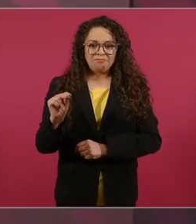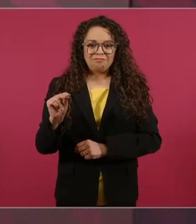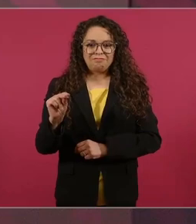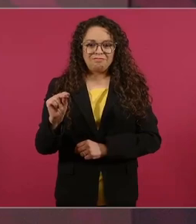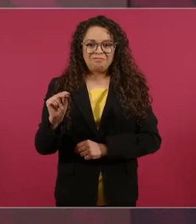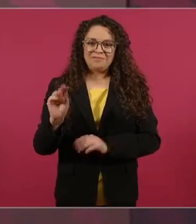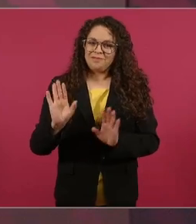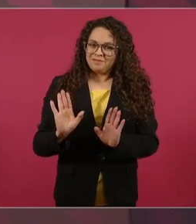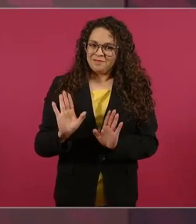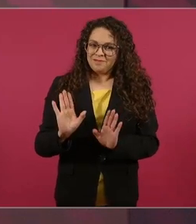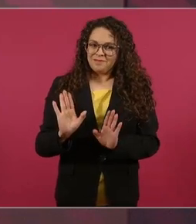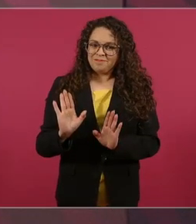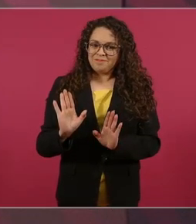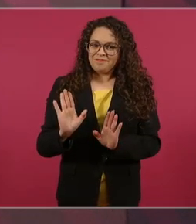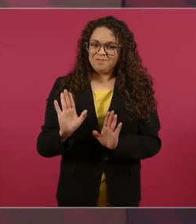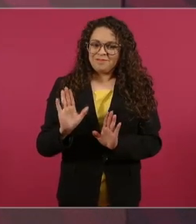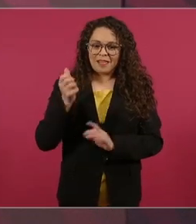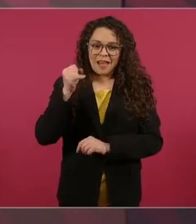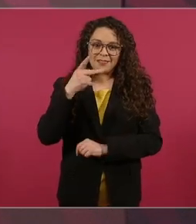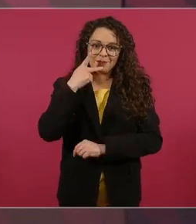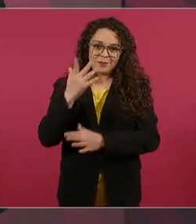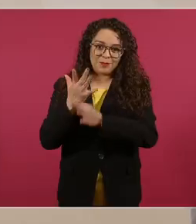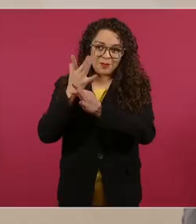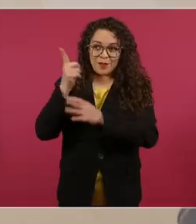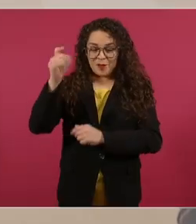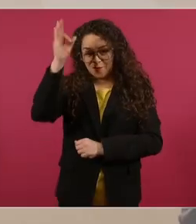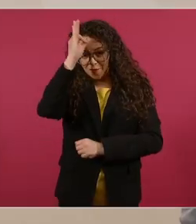Como diría el filósofo.